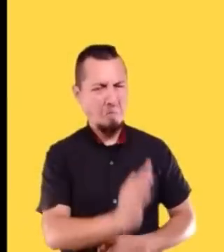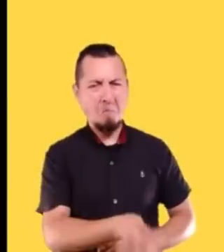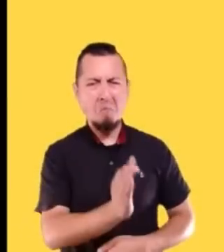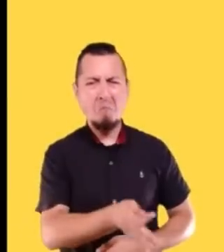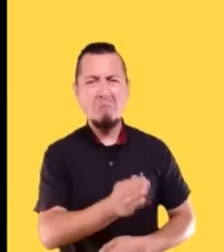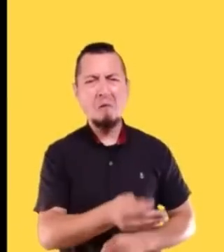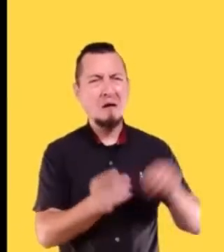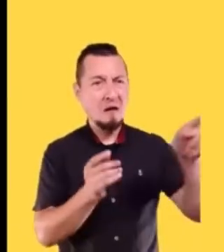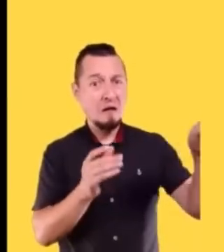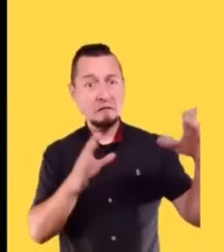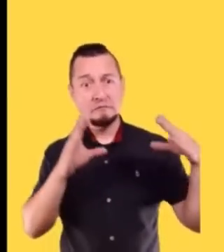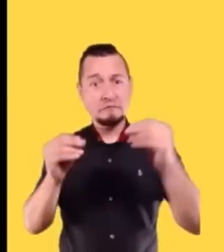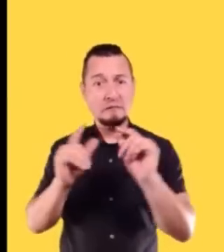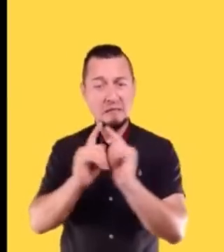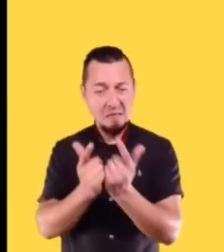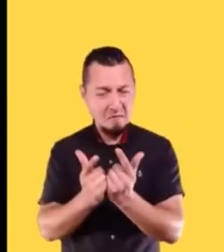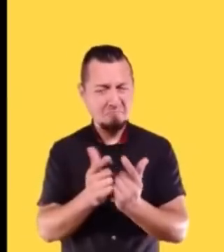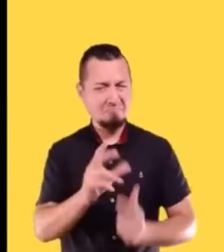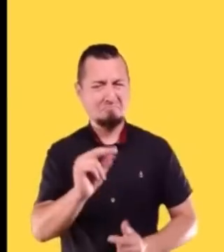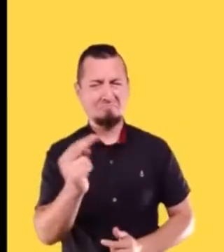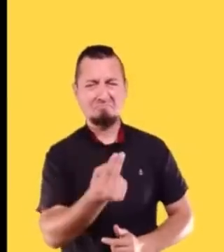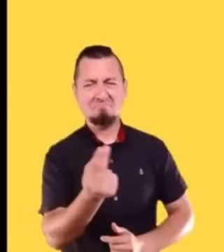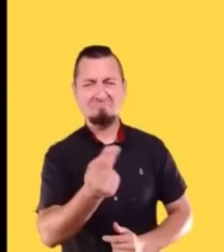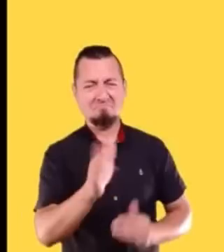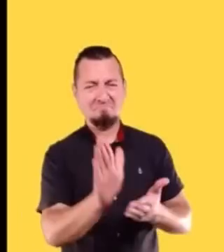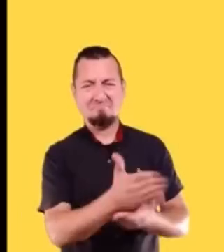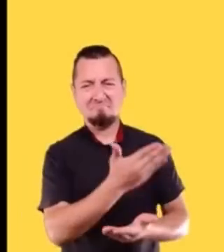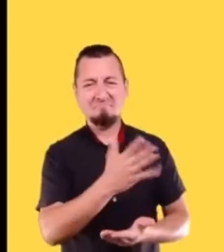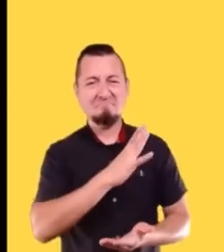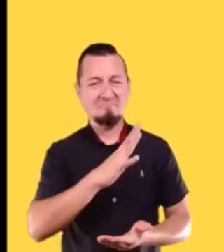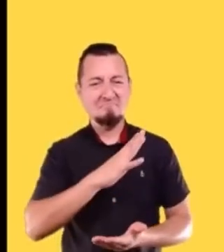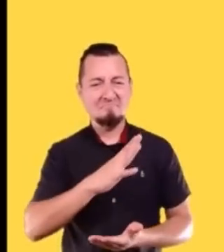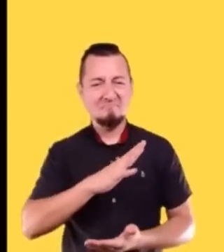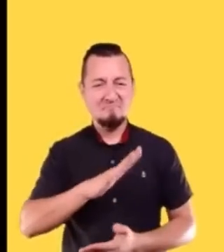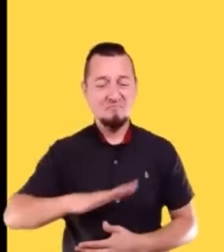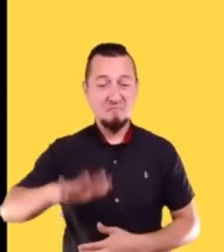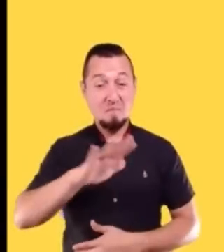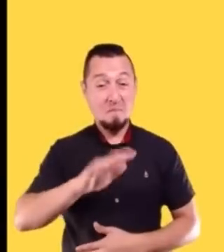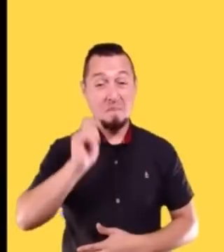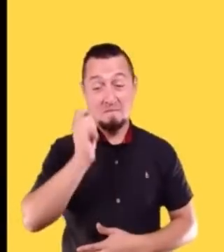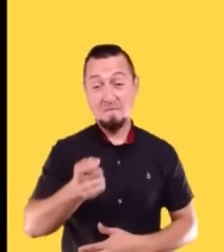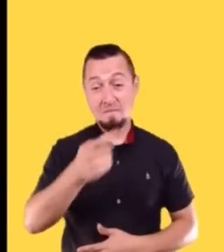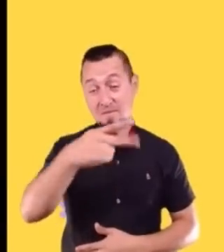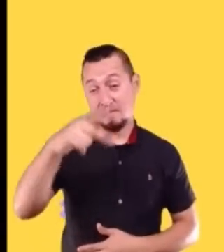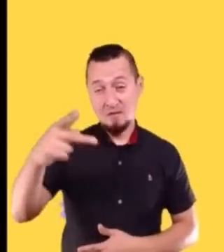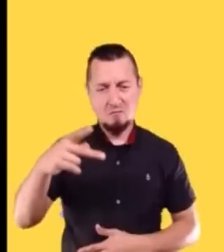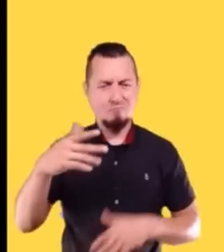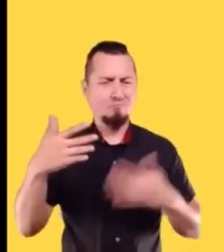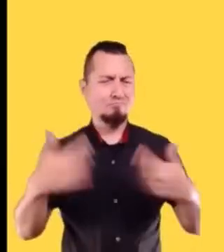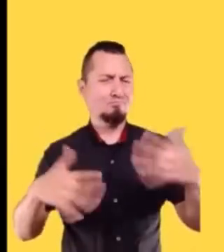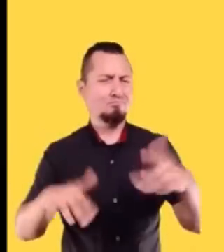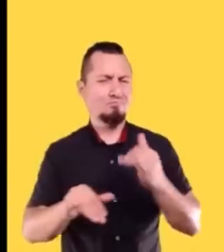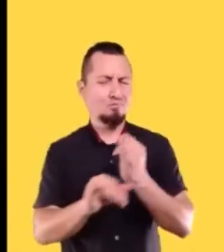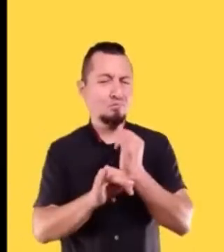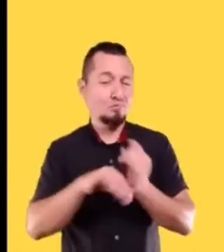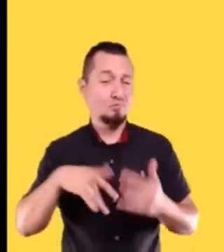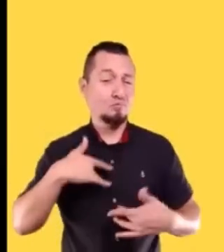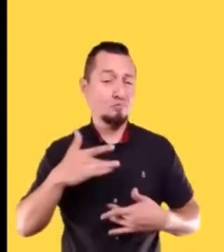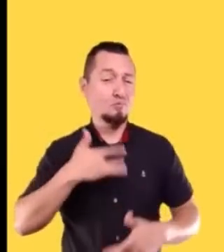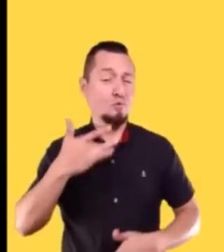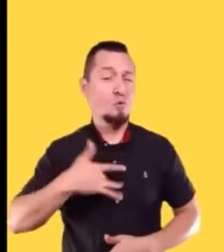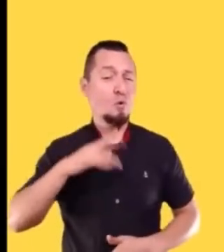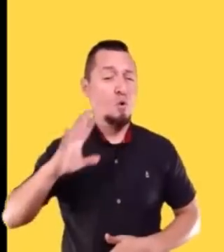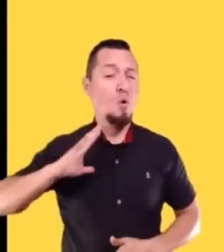sin libros de texto. Adelante, Juan Carlos. Sí, si me lo permites, gobernador, esta es una herramienta que nos hace sentir muy orgullosos,